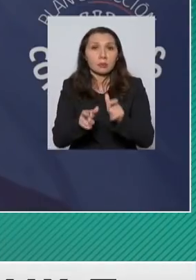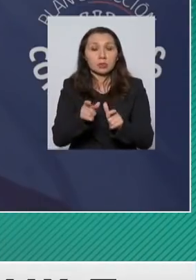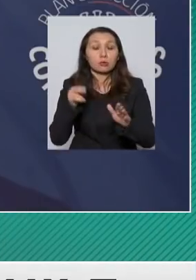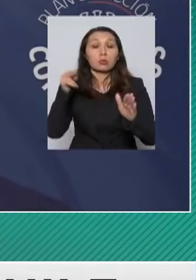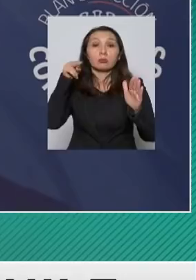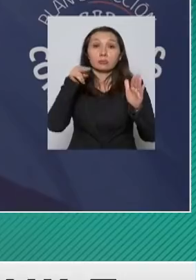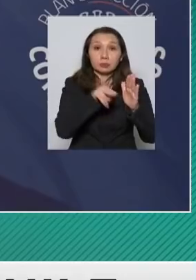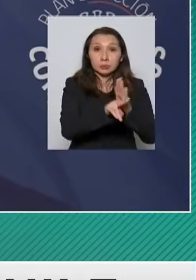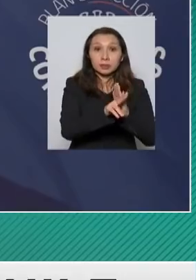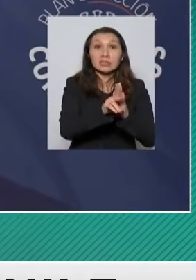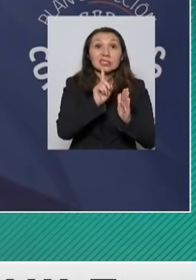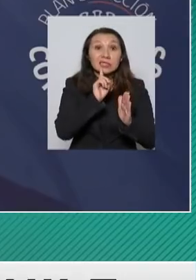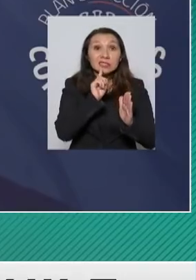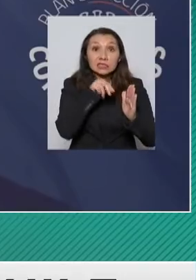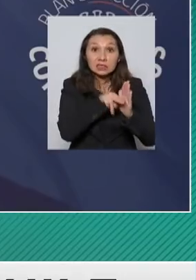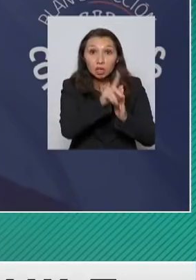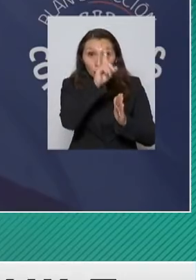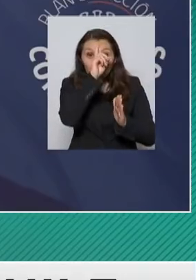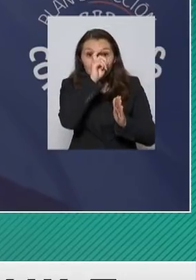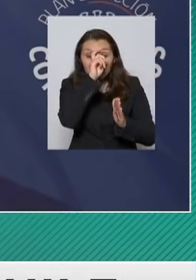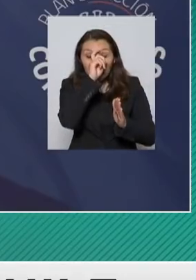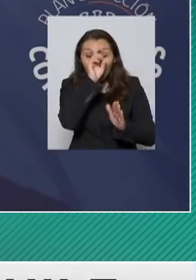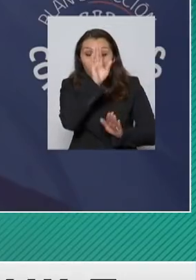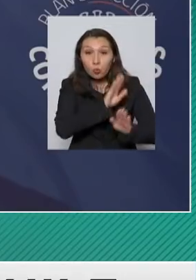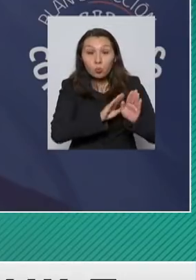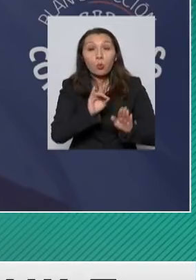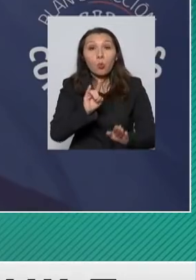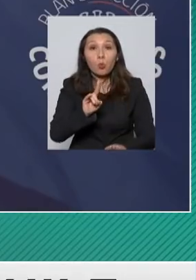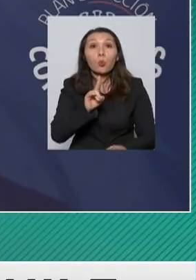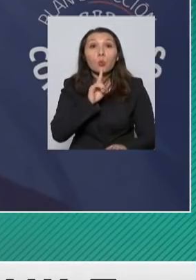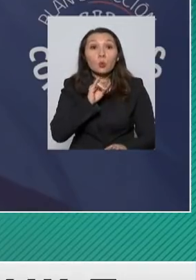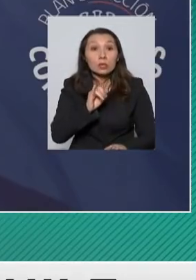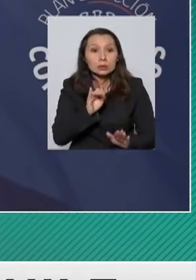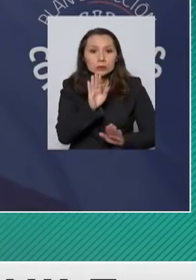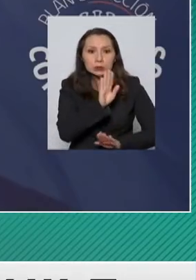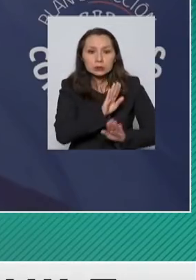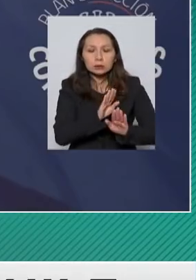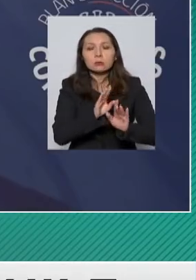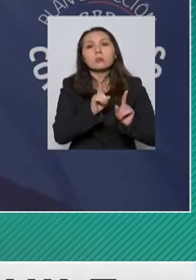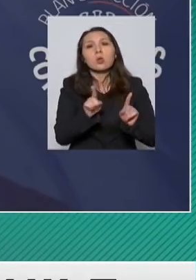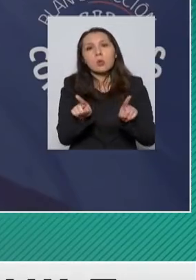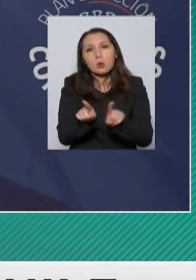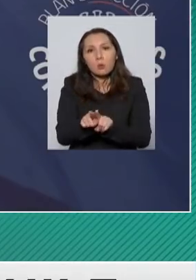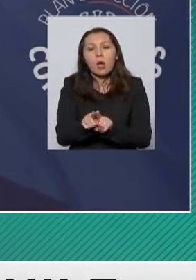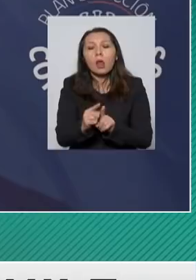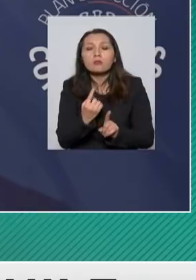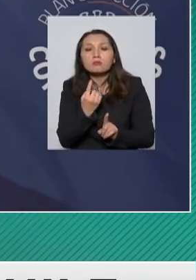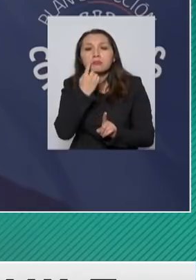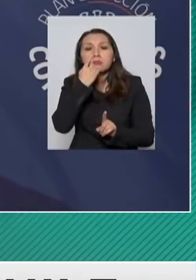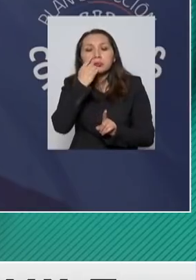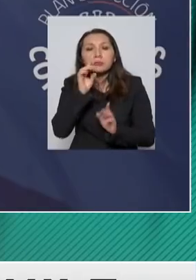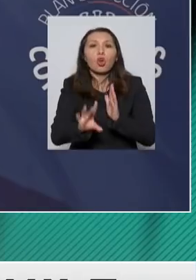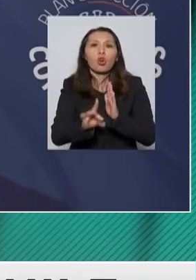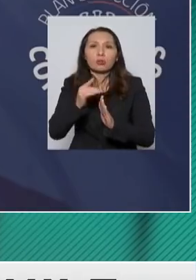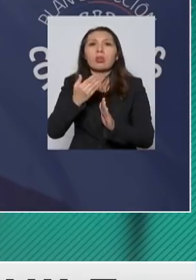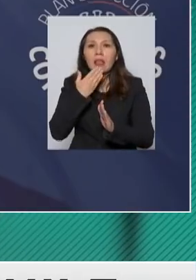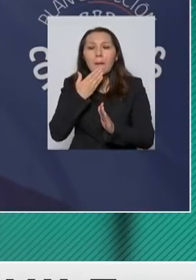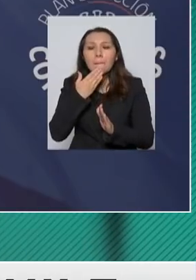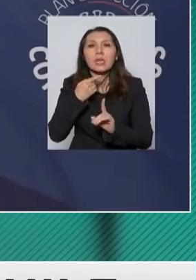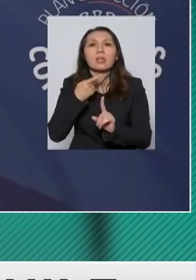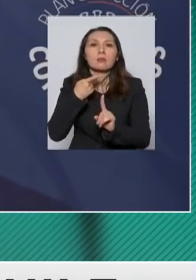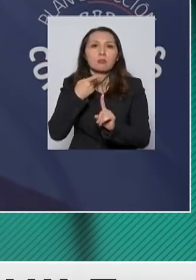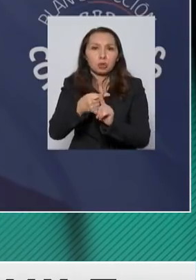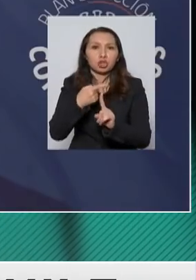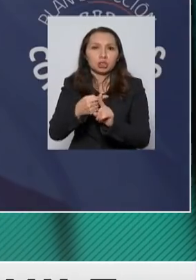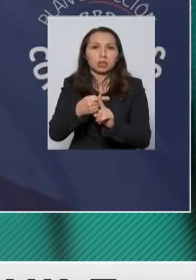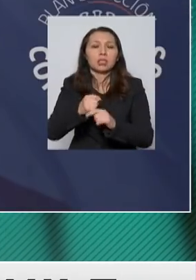pacientes que están internados en una unidad de tratamiento intensivo, él ha resultado positivo para